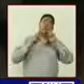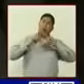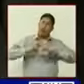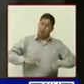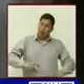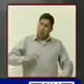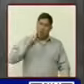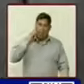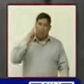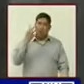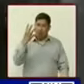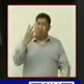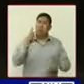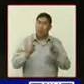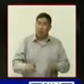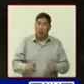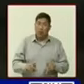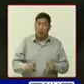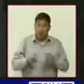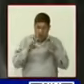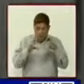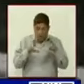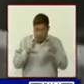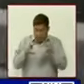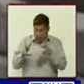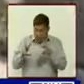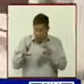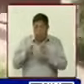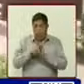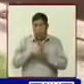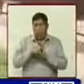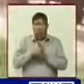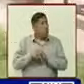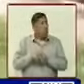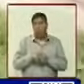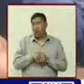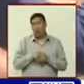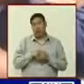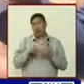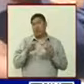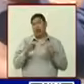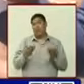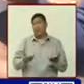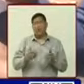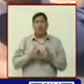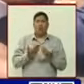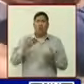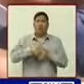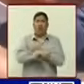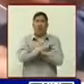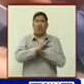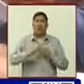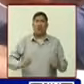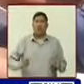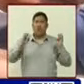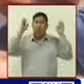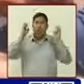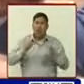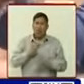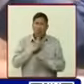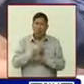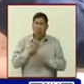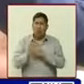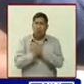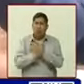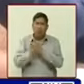investigaciones han entrado entre cuatro personas. ¿Hay cámaras de seguridad que hayan filmado del atraco? No, en la casa no había. ¿Usted cómo entró al condominio? ¿Hay guardia de seguridad